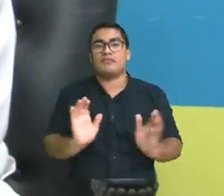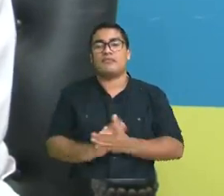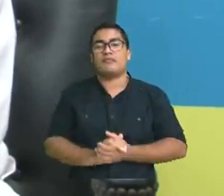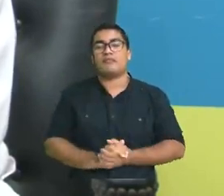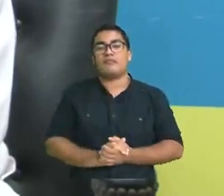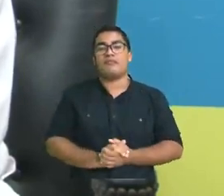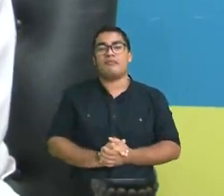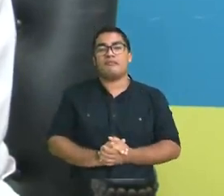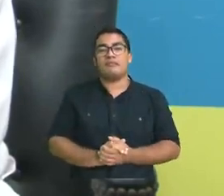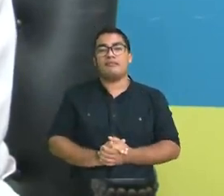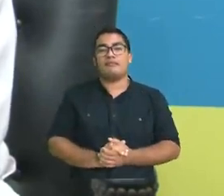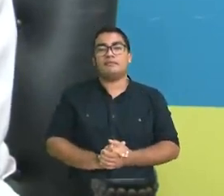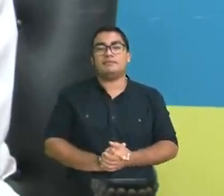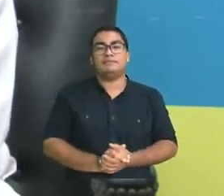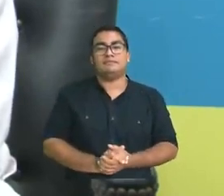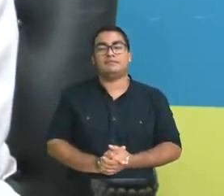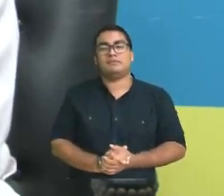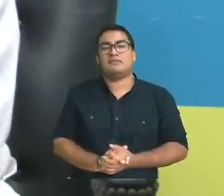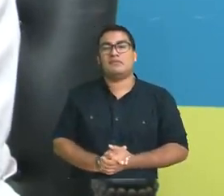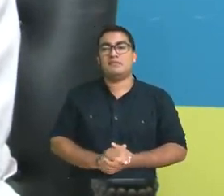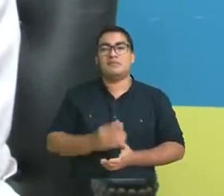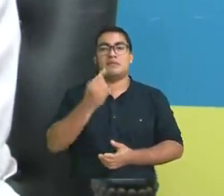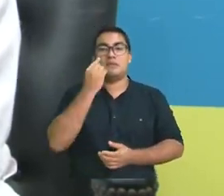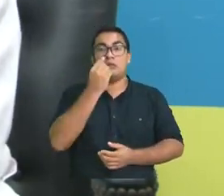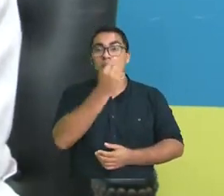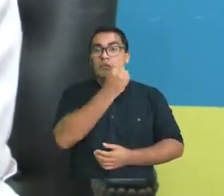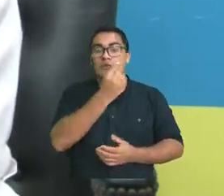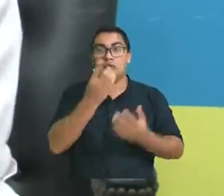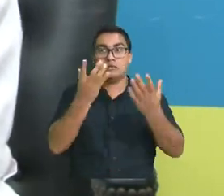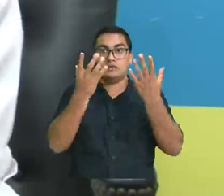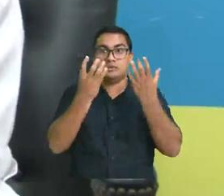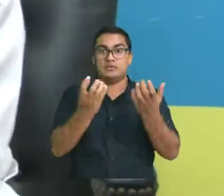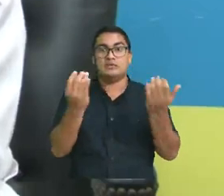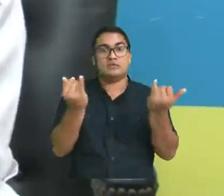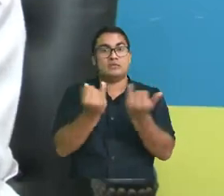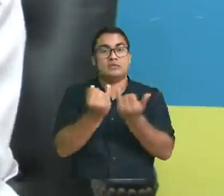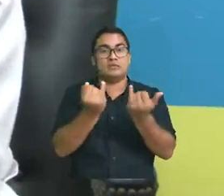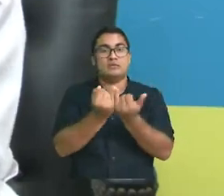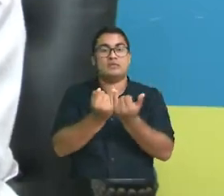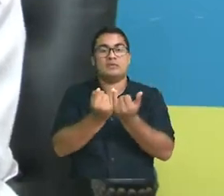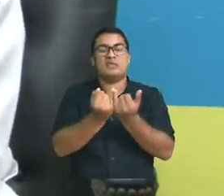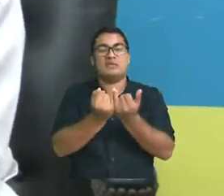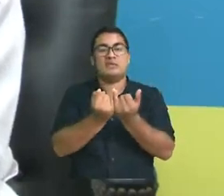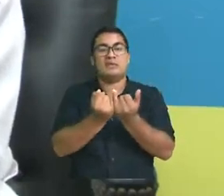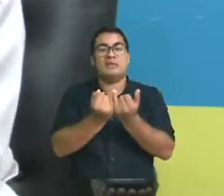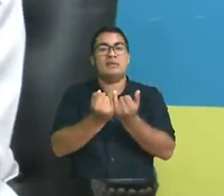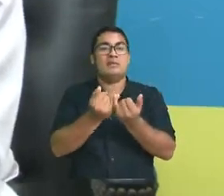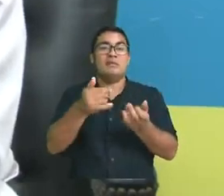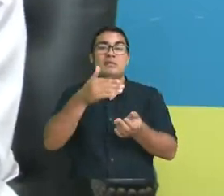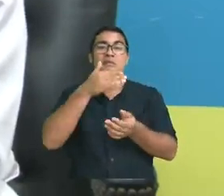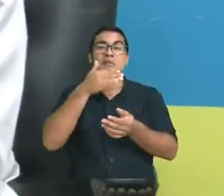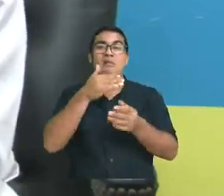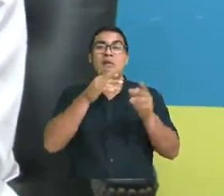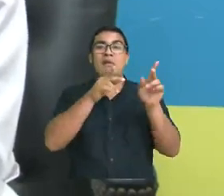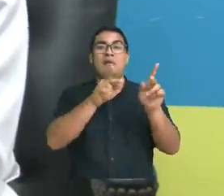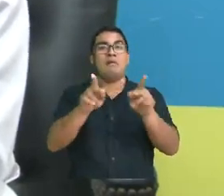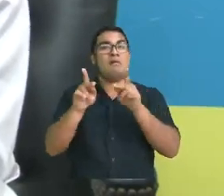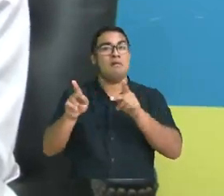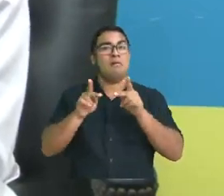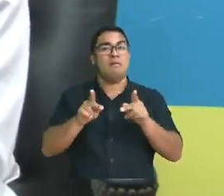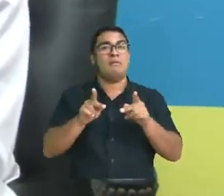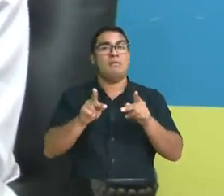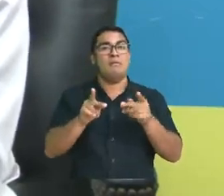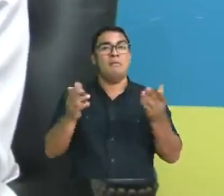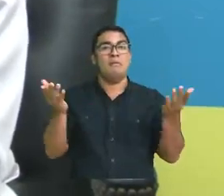Bueno, sí se da, ¿verdad? Sí, el síndrome de ojo seco es como una patología que está limitado para el paciente senil, o sea, para el paciente